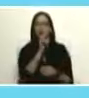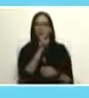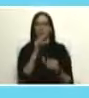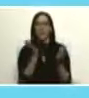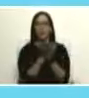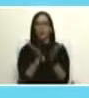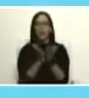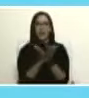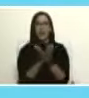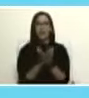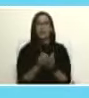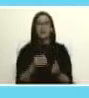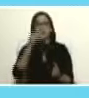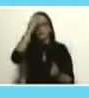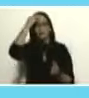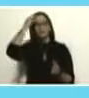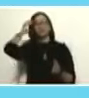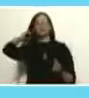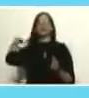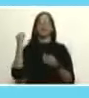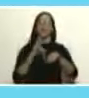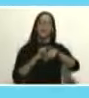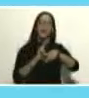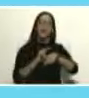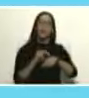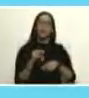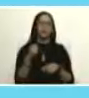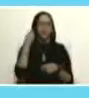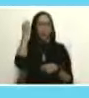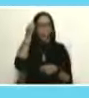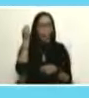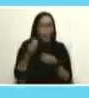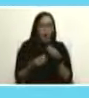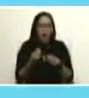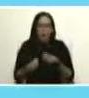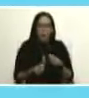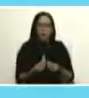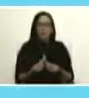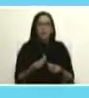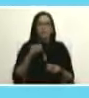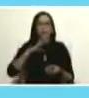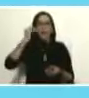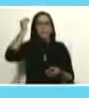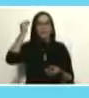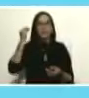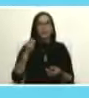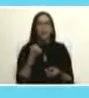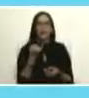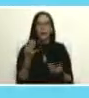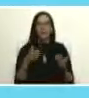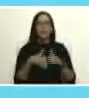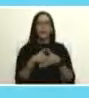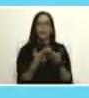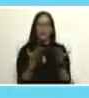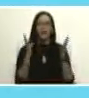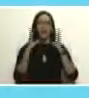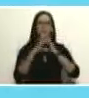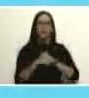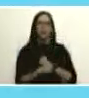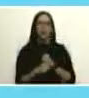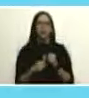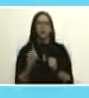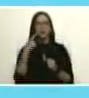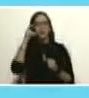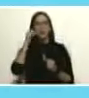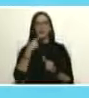ambulatorio, y dije, oye, ¿cómo hago? ¿Cómo hago? Y estuve pensando varias madrugadas, noches, y un